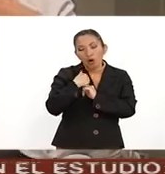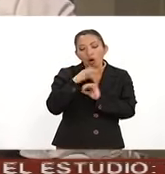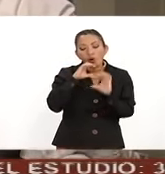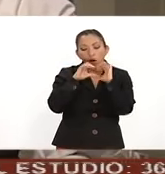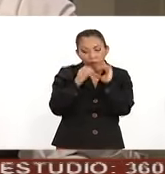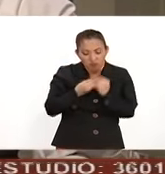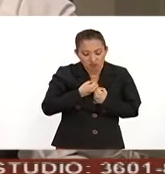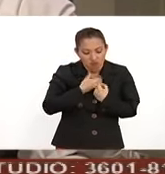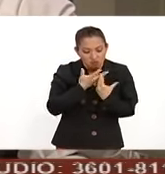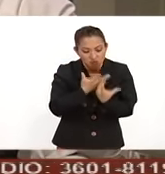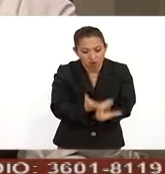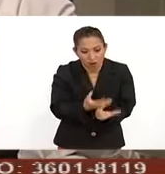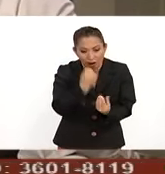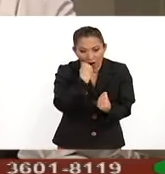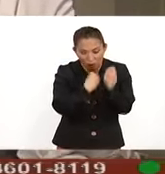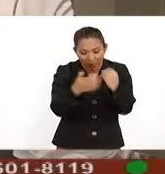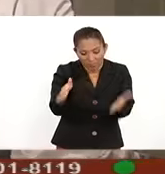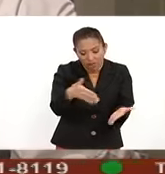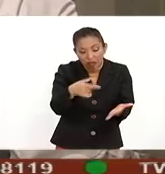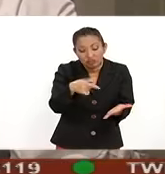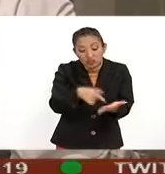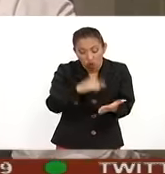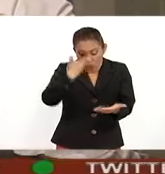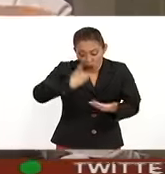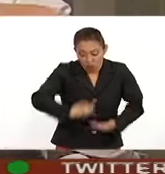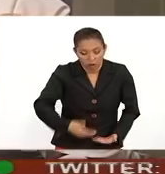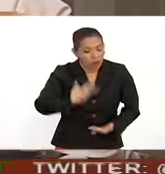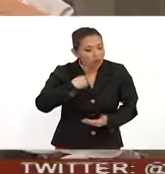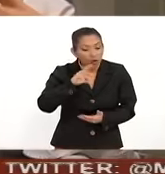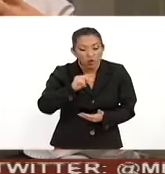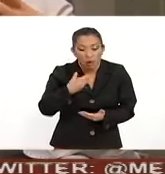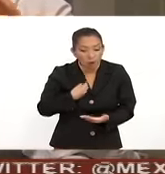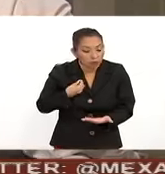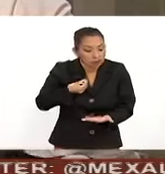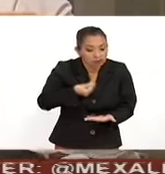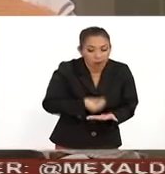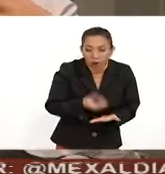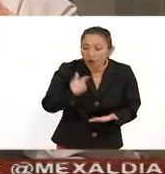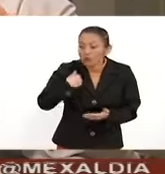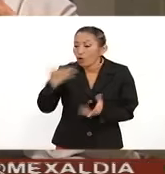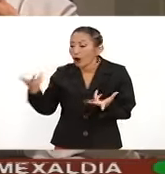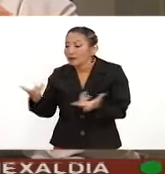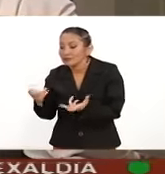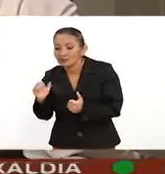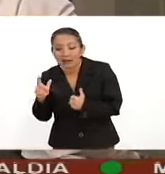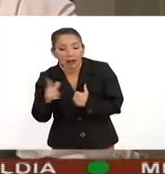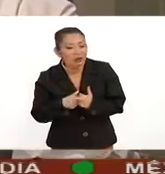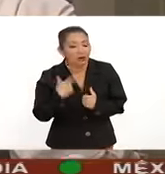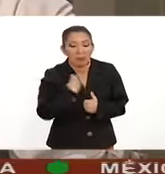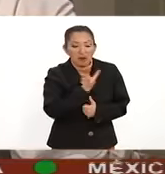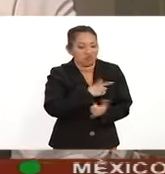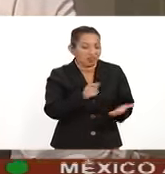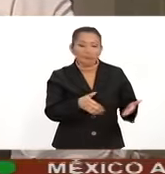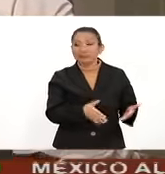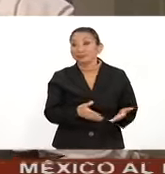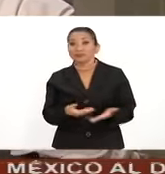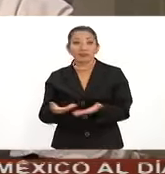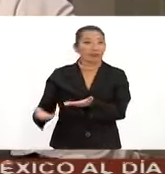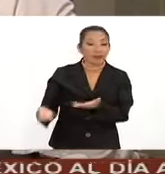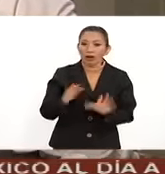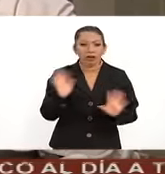y me entrego con quien yo soy. Yo no voy a entregarme o voy a hacer algo que a mí no me guste o que a mí